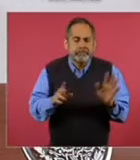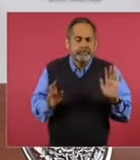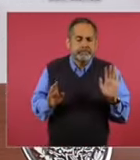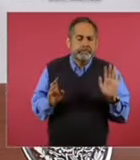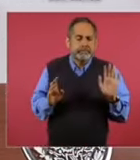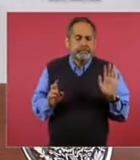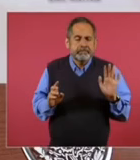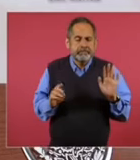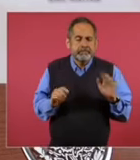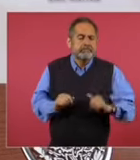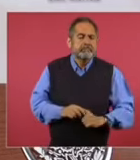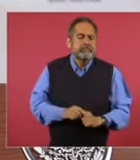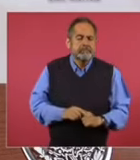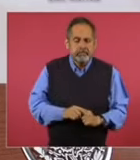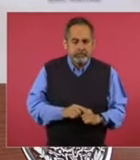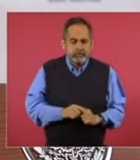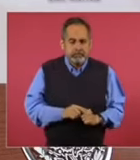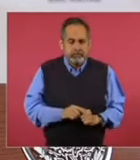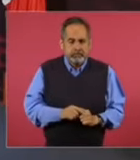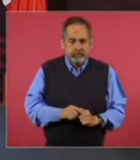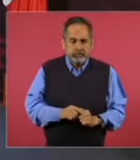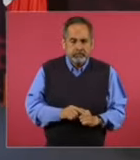la